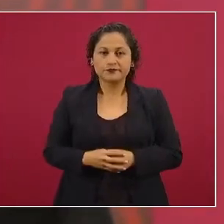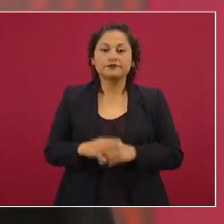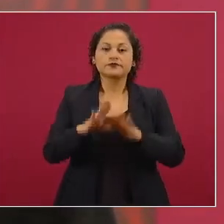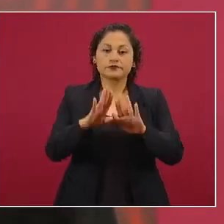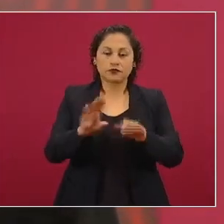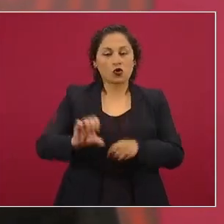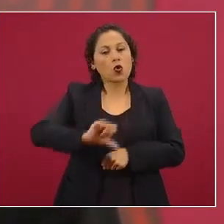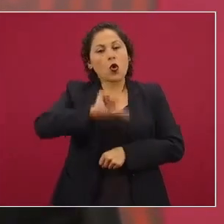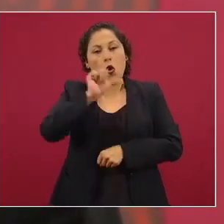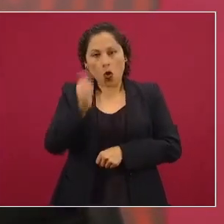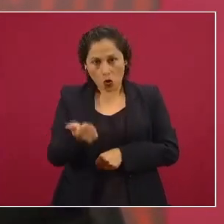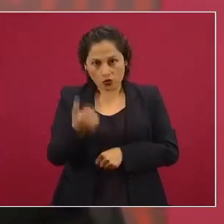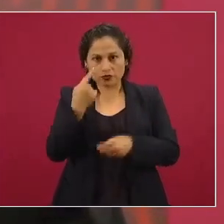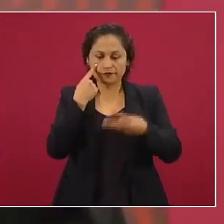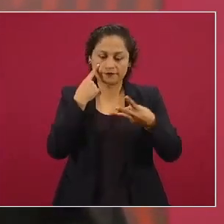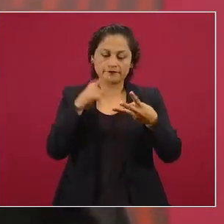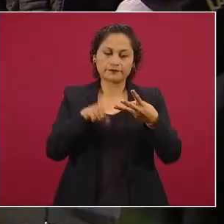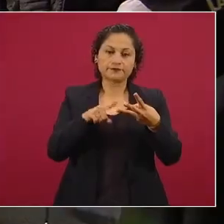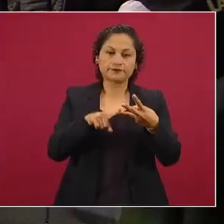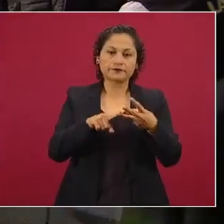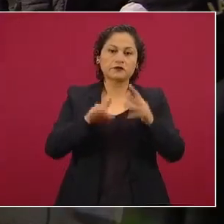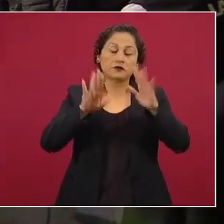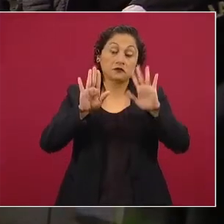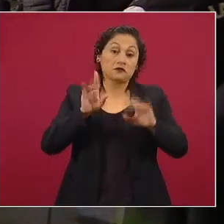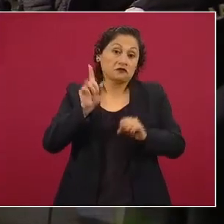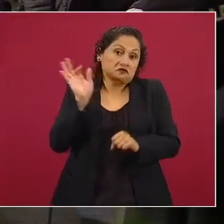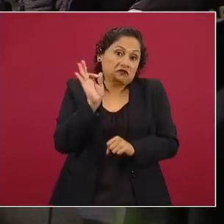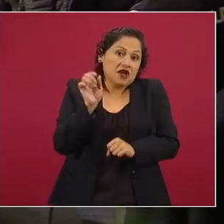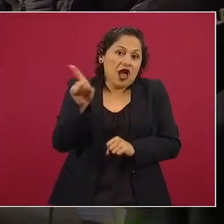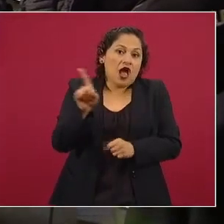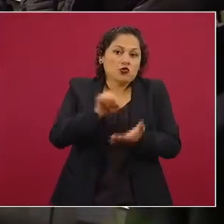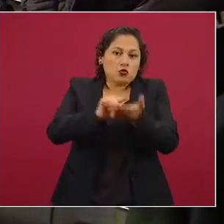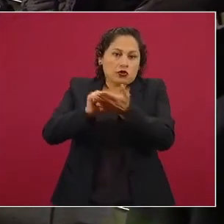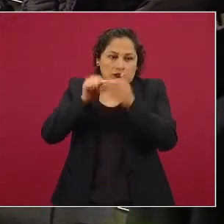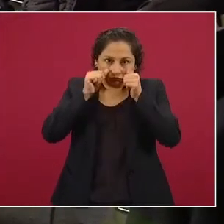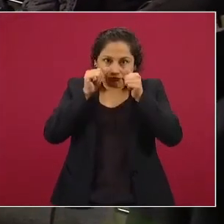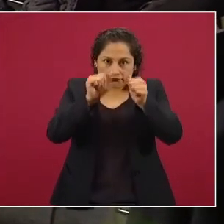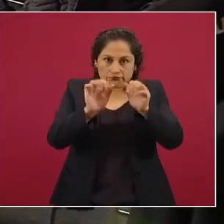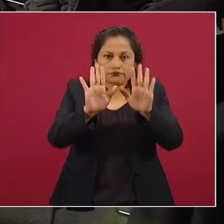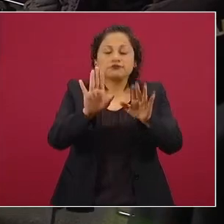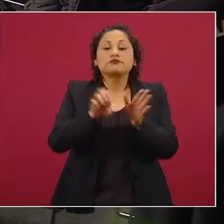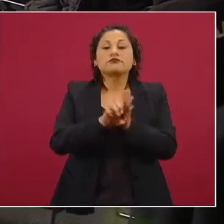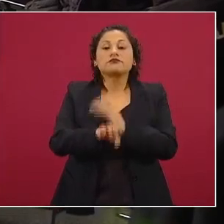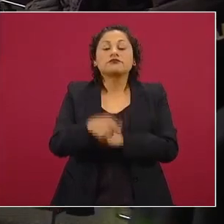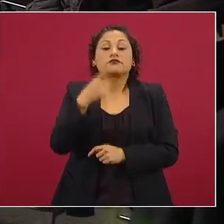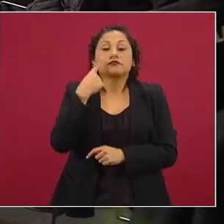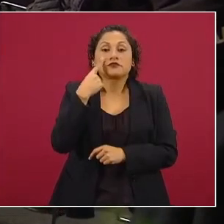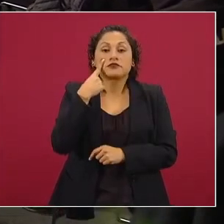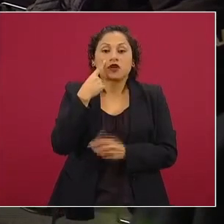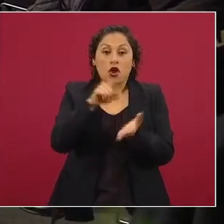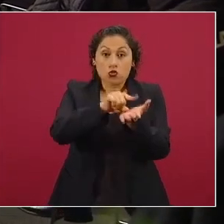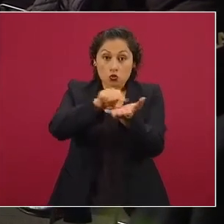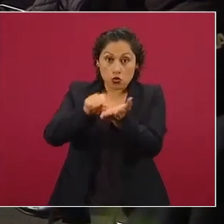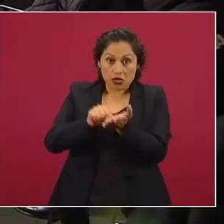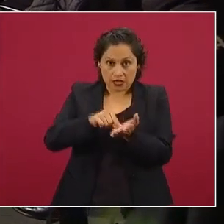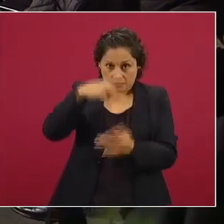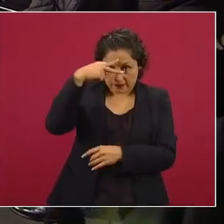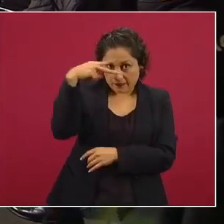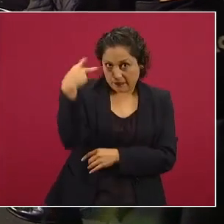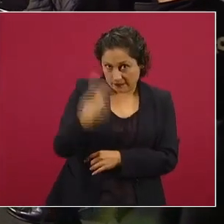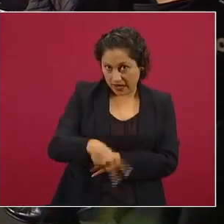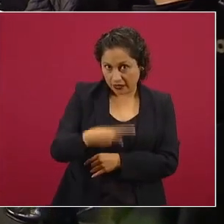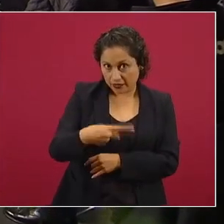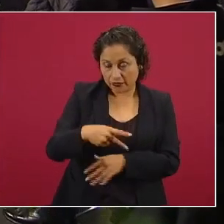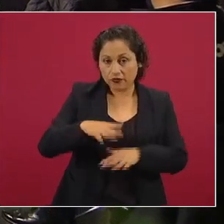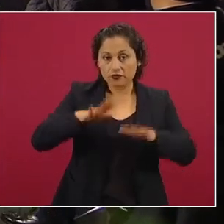debería de ver Twitter. Me refiero desde luego a Twitter México, porque no